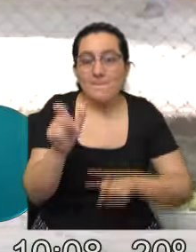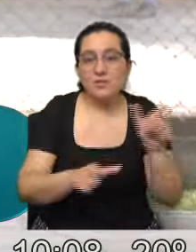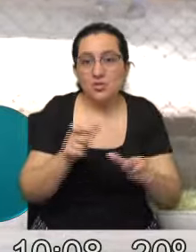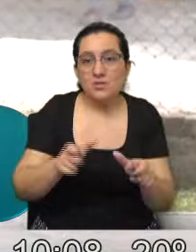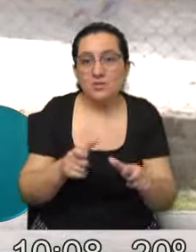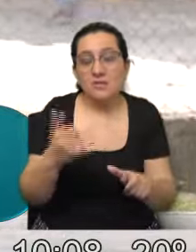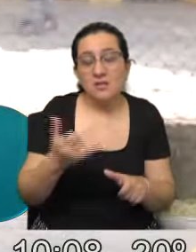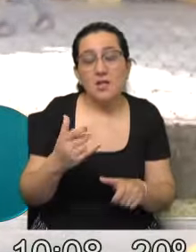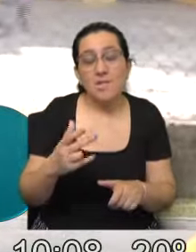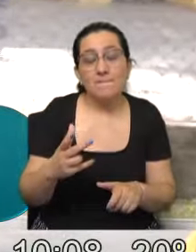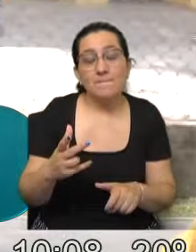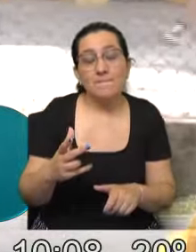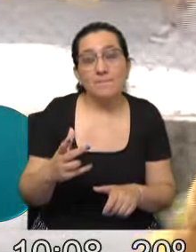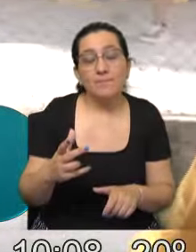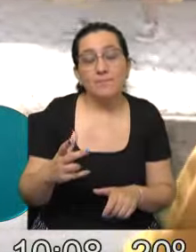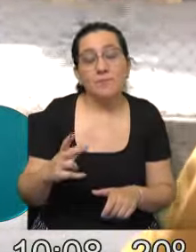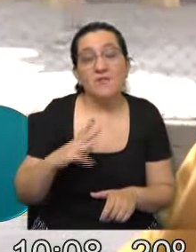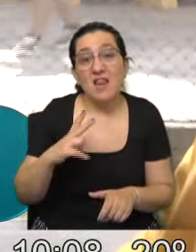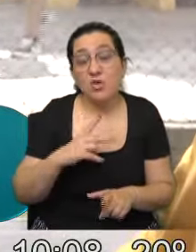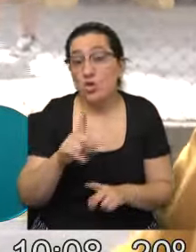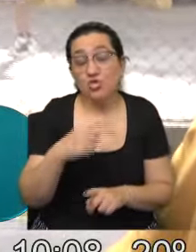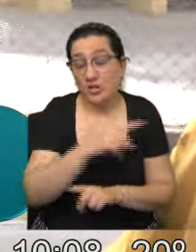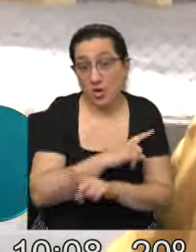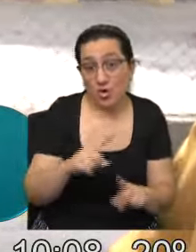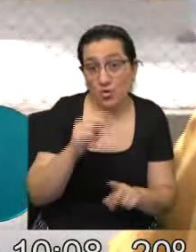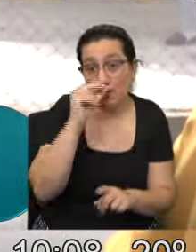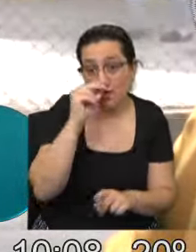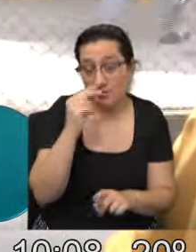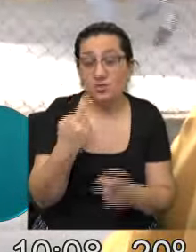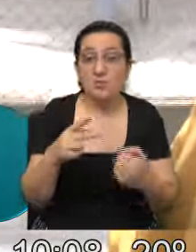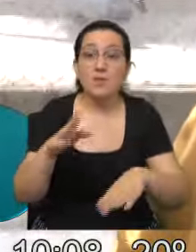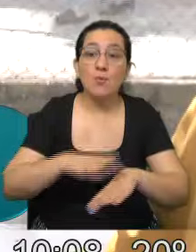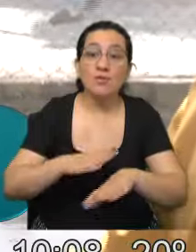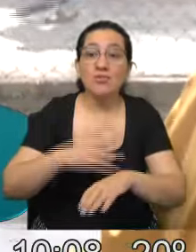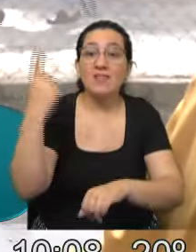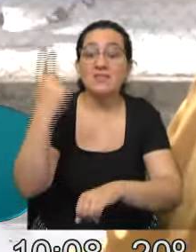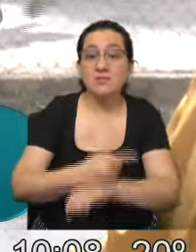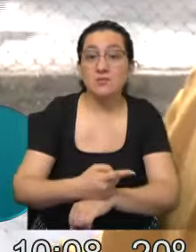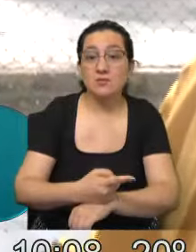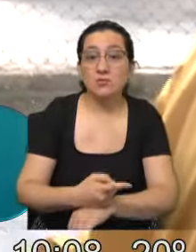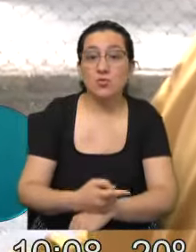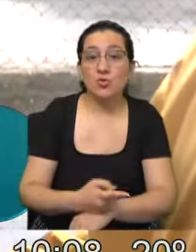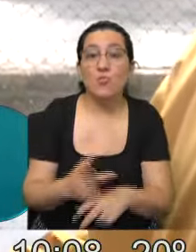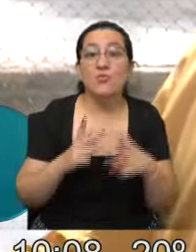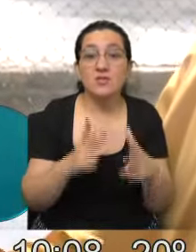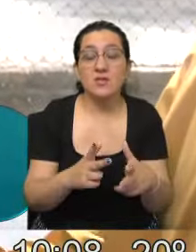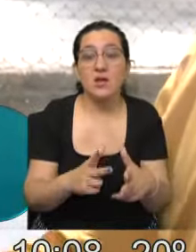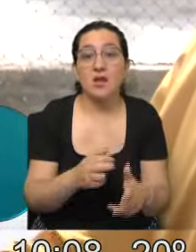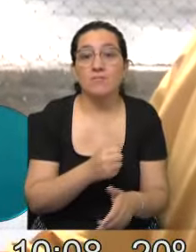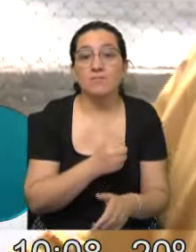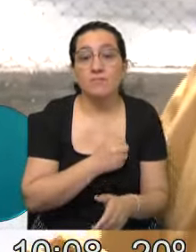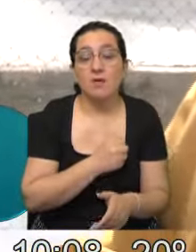privilegios y otra que no y que por lo tanto las decisiones como diría Jos deberían